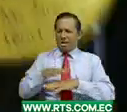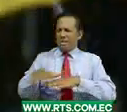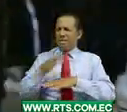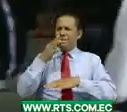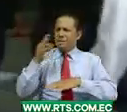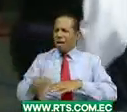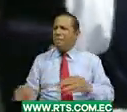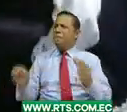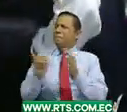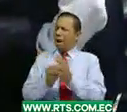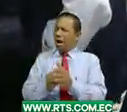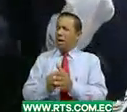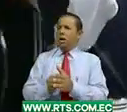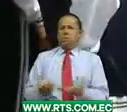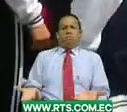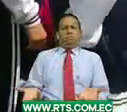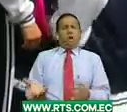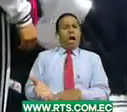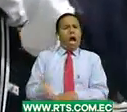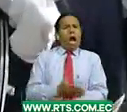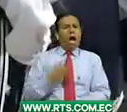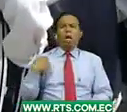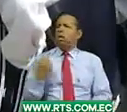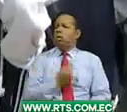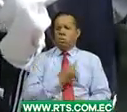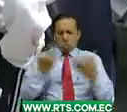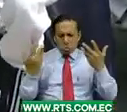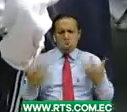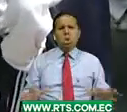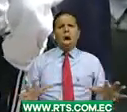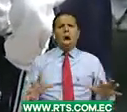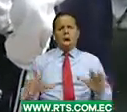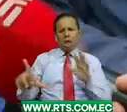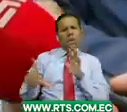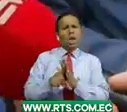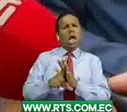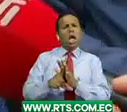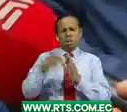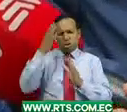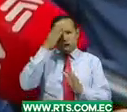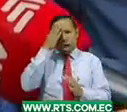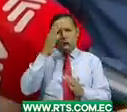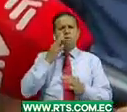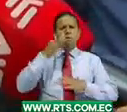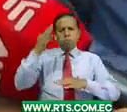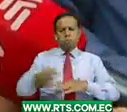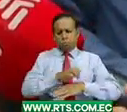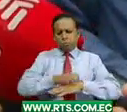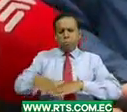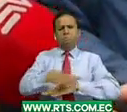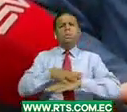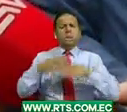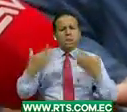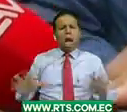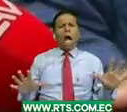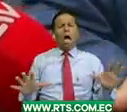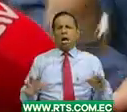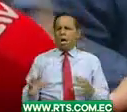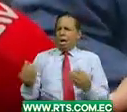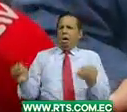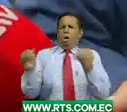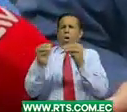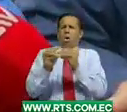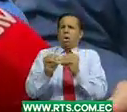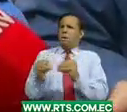bachiller. Nosotros rendimos la prueba con todas las leyes y la legalidad del caso. Y ahora nos vienen a decir que no